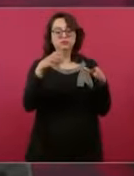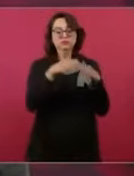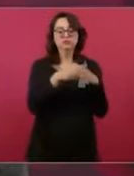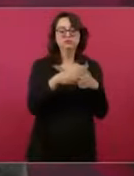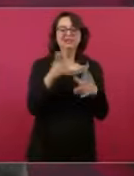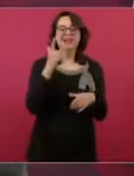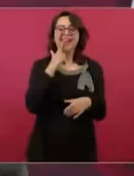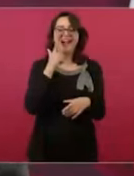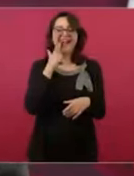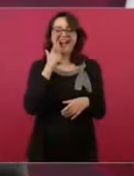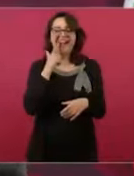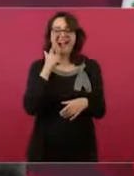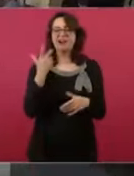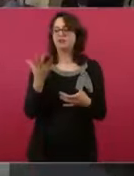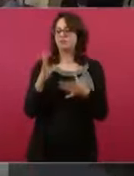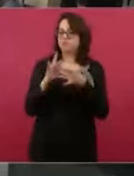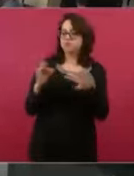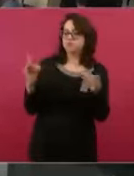publicistas